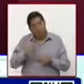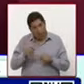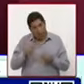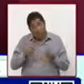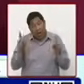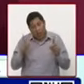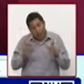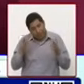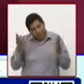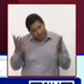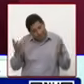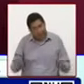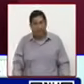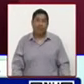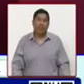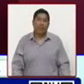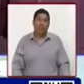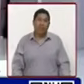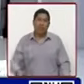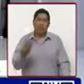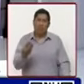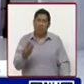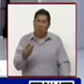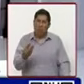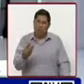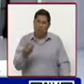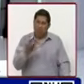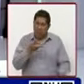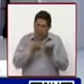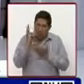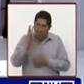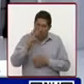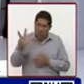guardaparques por cada área protegida. Es muy poco, me parece.